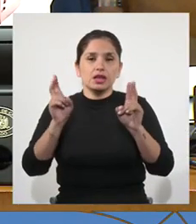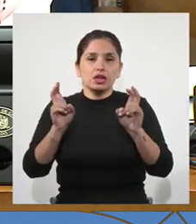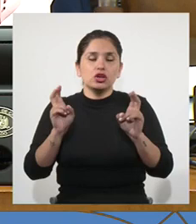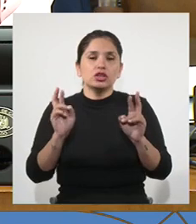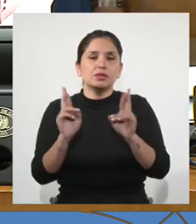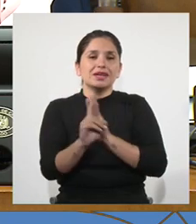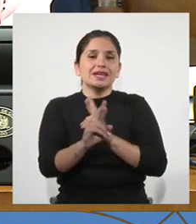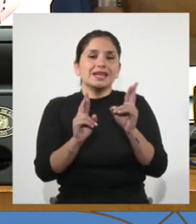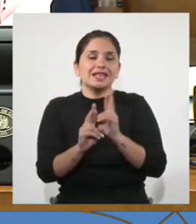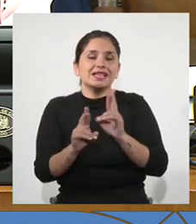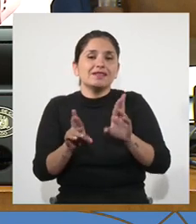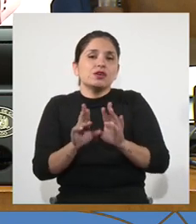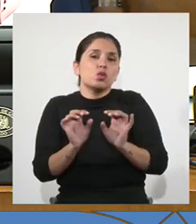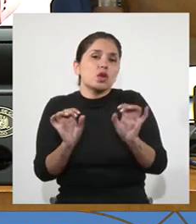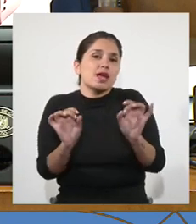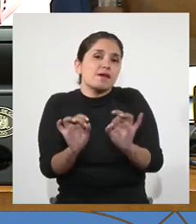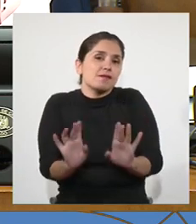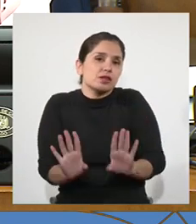relativos al eventual acuerdo.